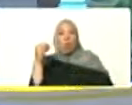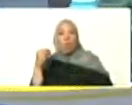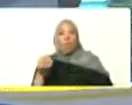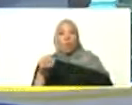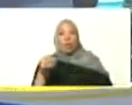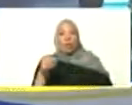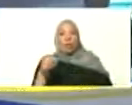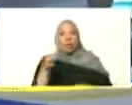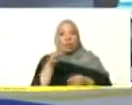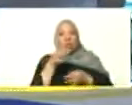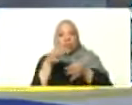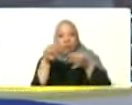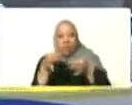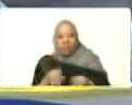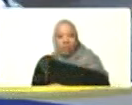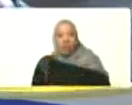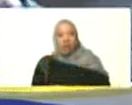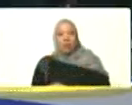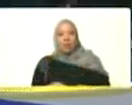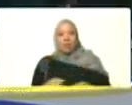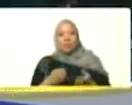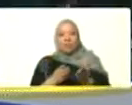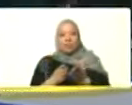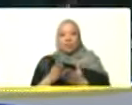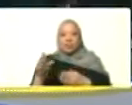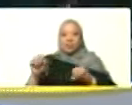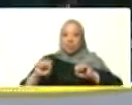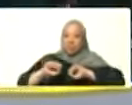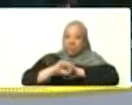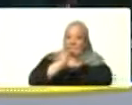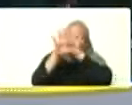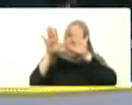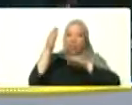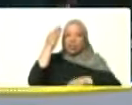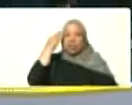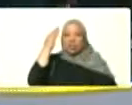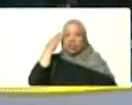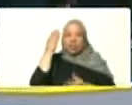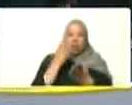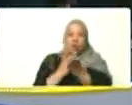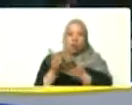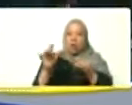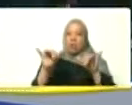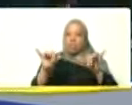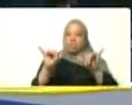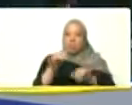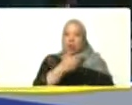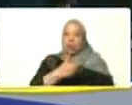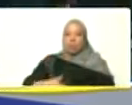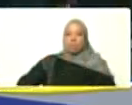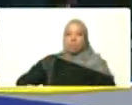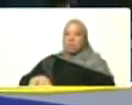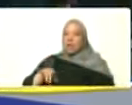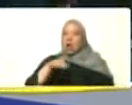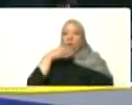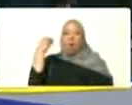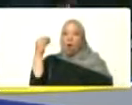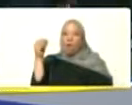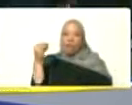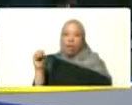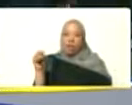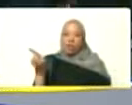puros y seguimos siendo, como soy, el mismo muchacho puro